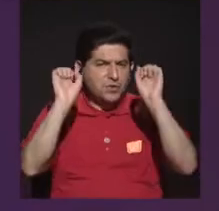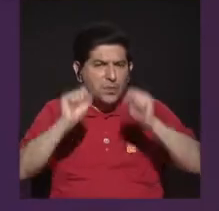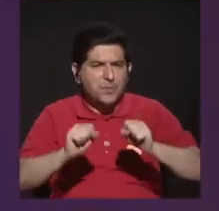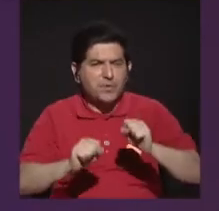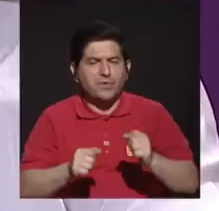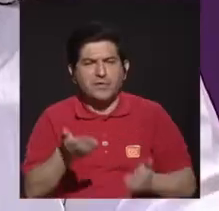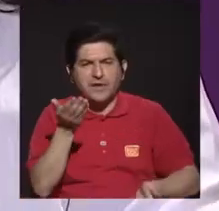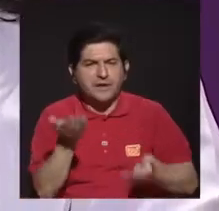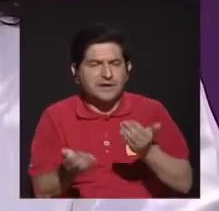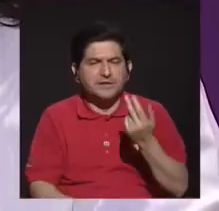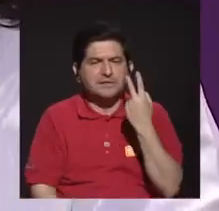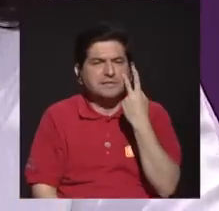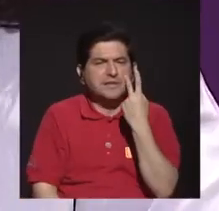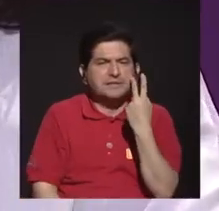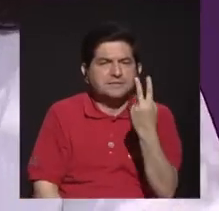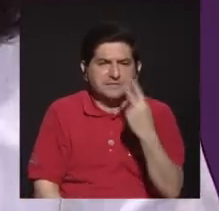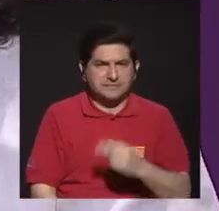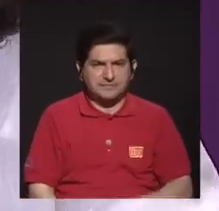ver